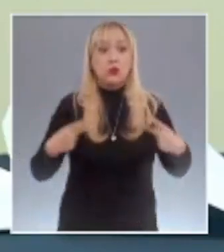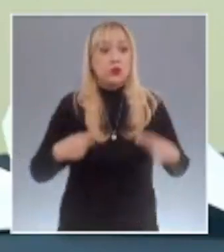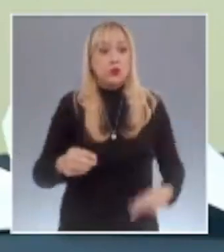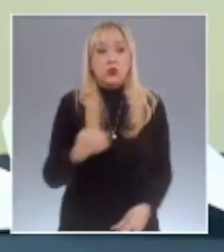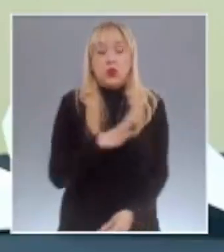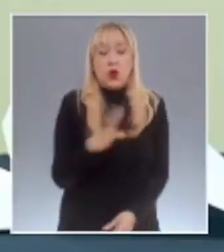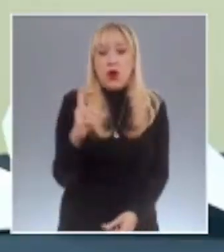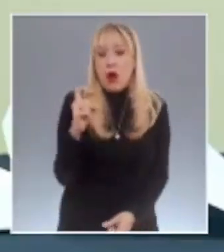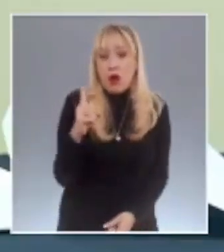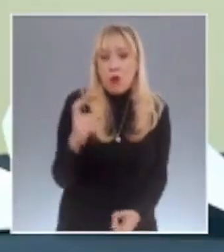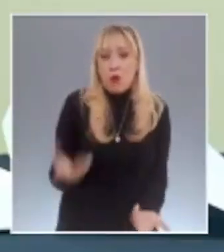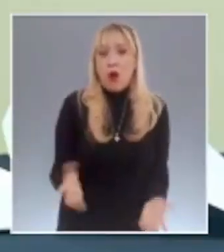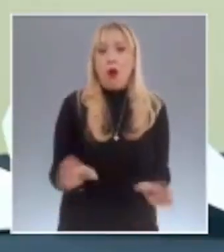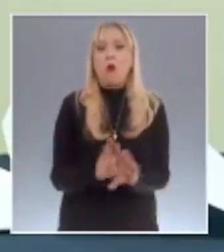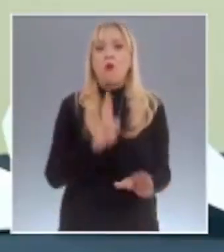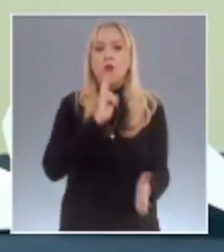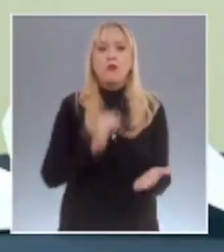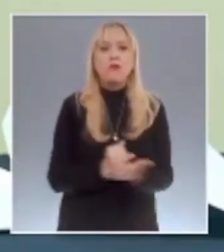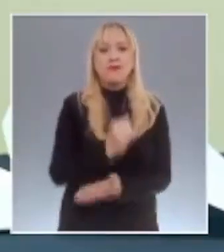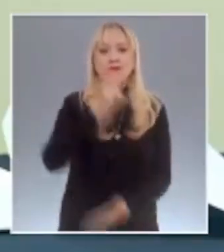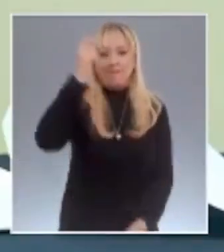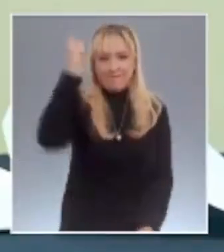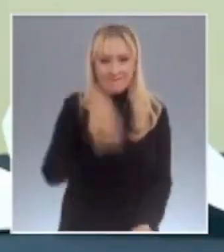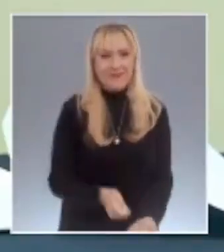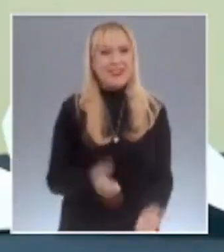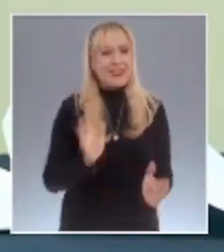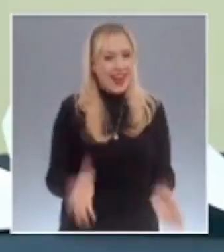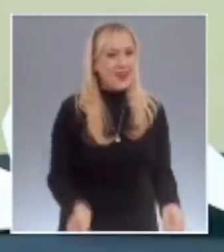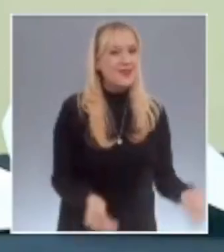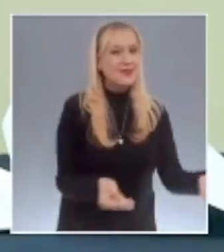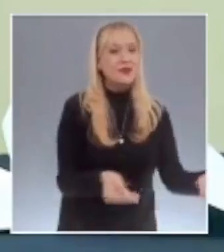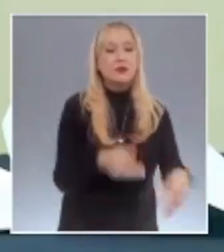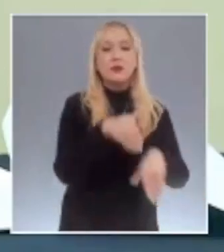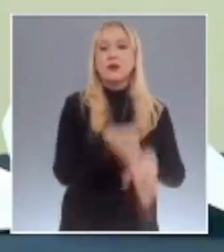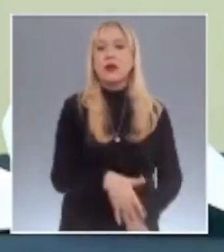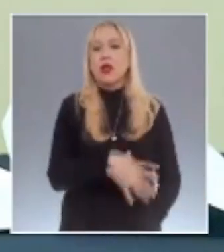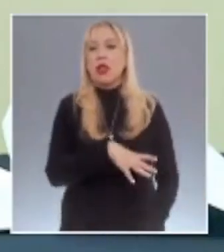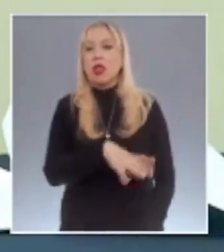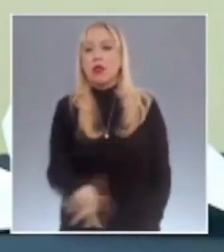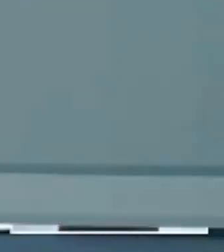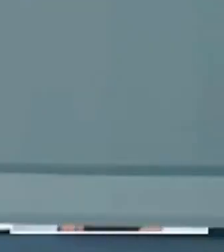sentencias y como una limitación mencionó el costo para acceder a él. De esta manera.